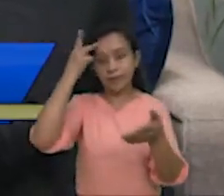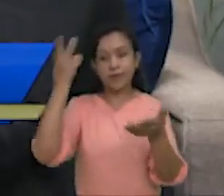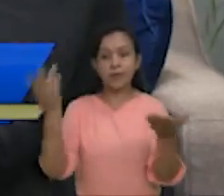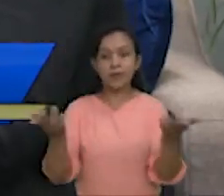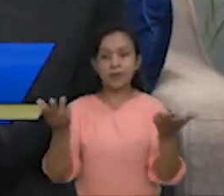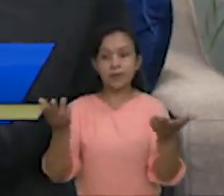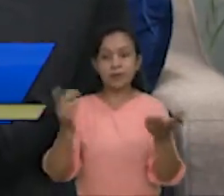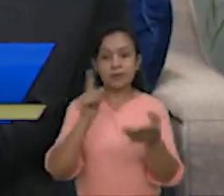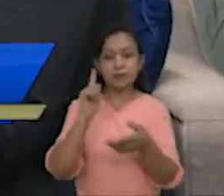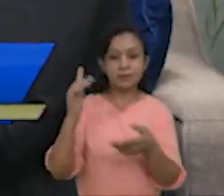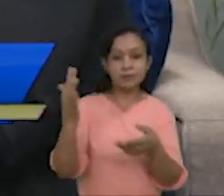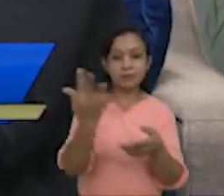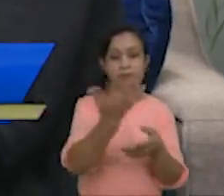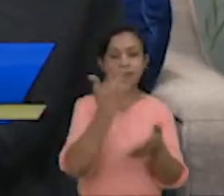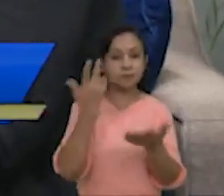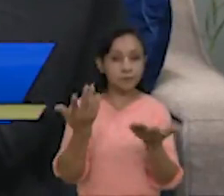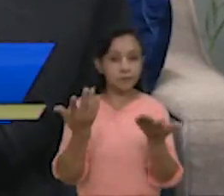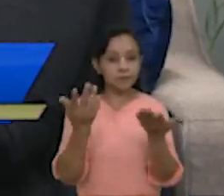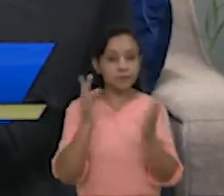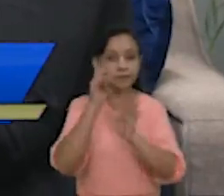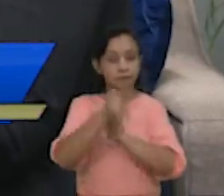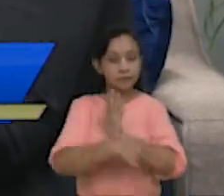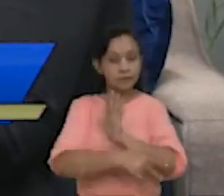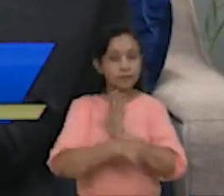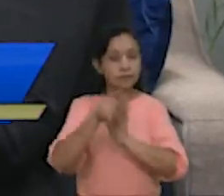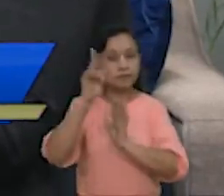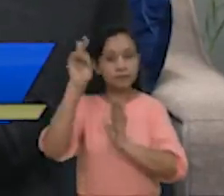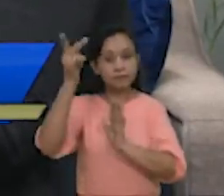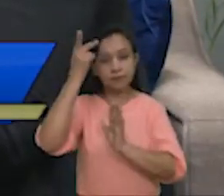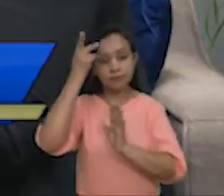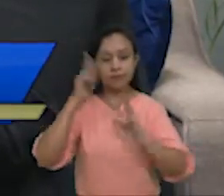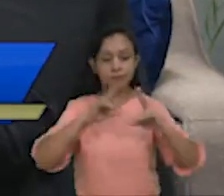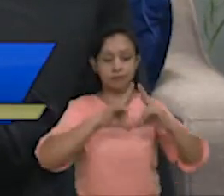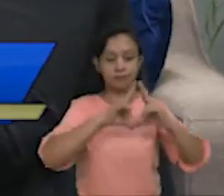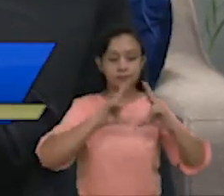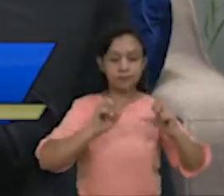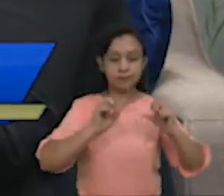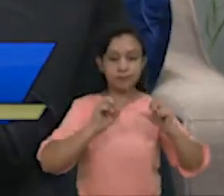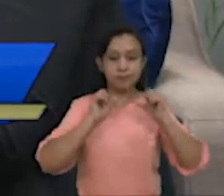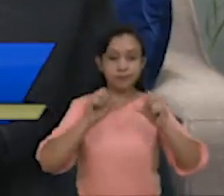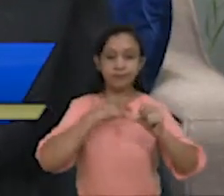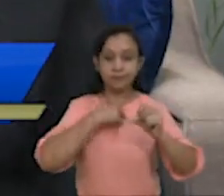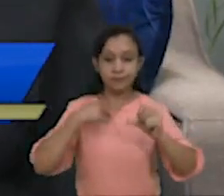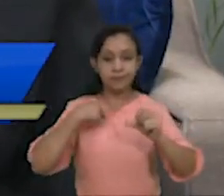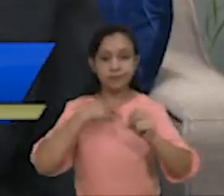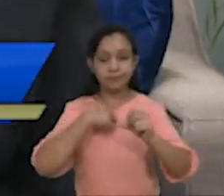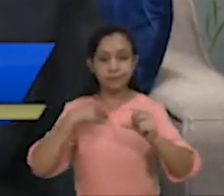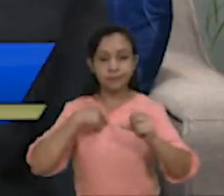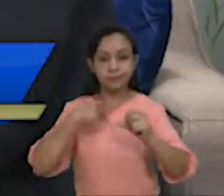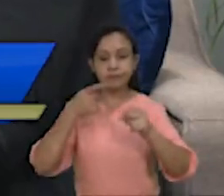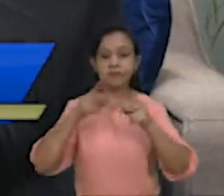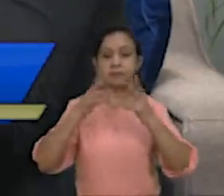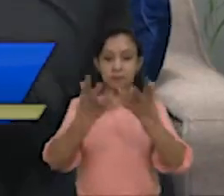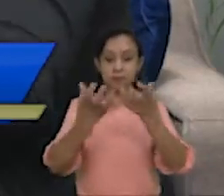del continente, y cuando vos sabés que la política hacia Nicaragua ha sido o ha querido ser de